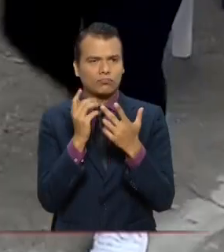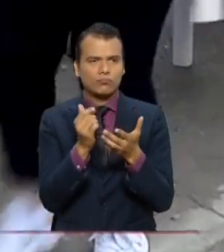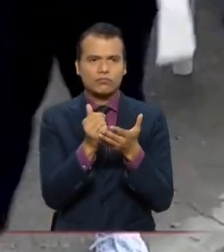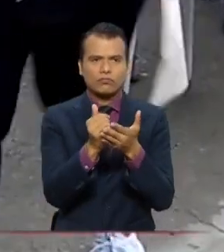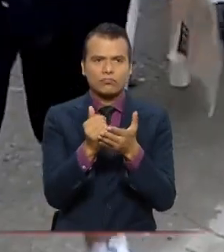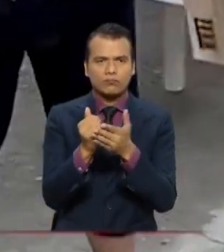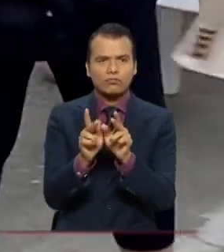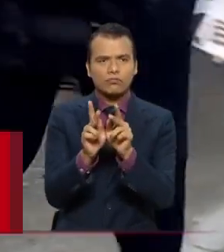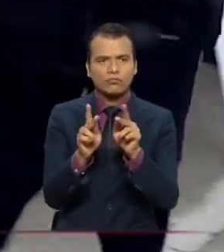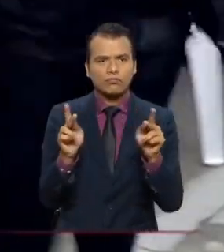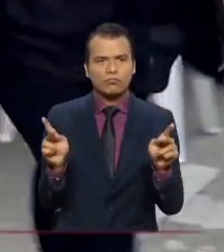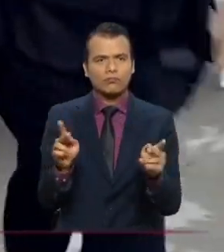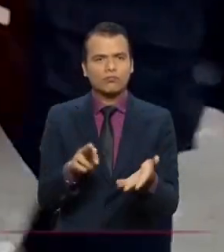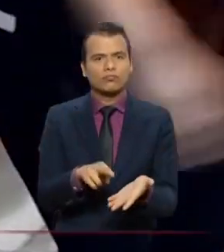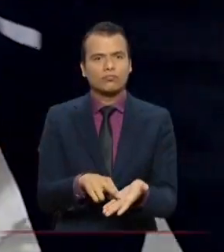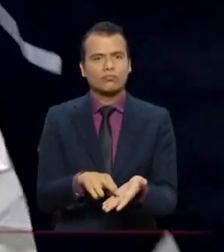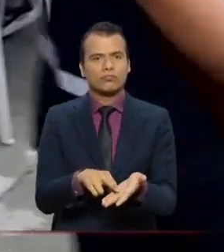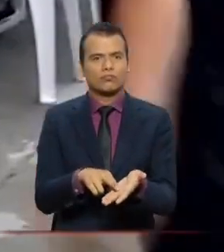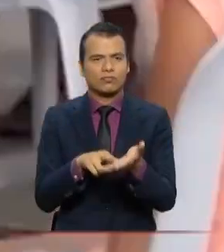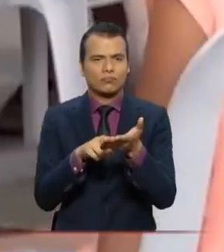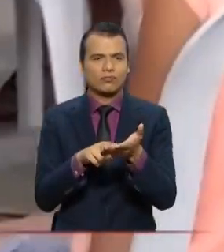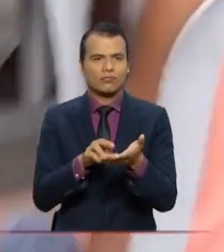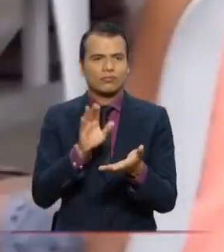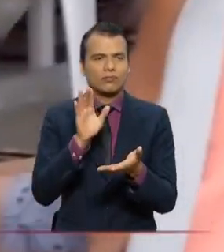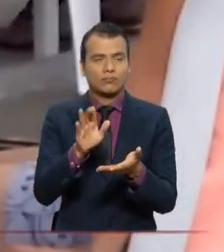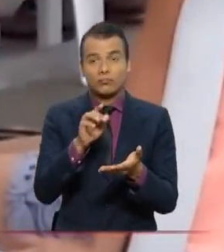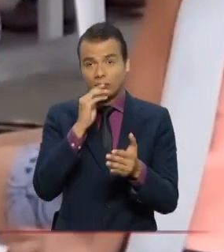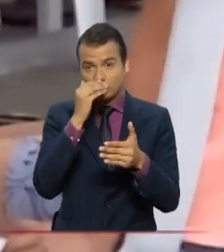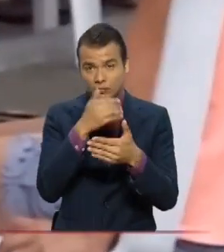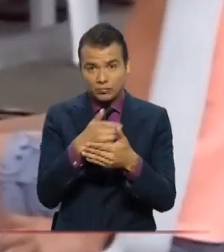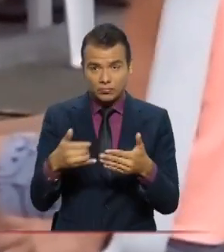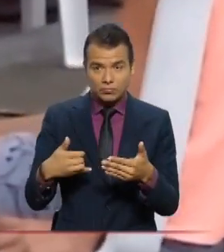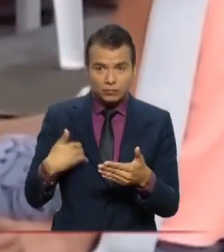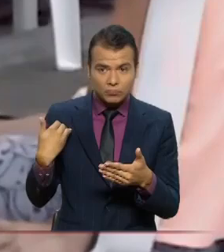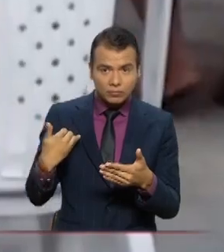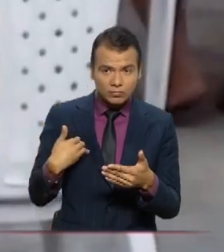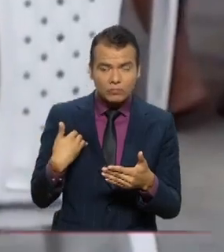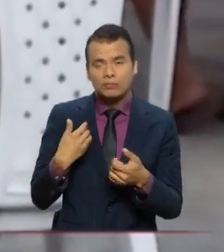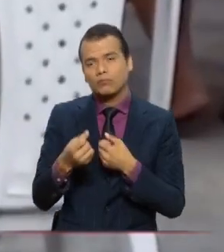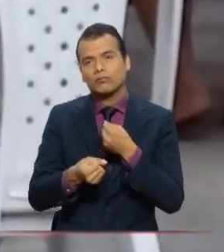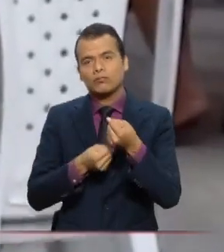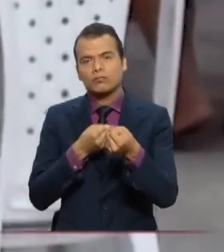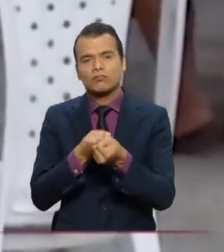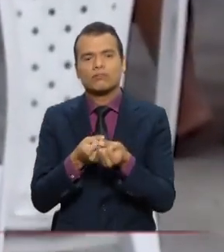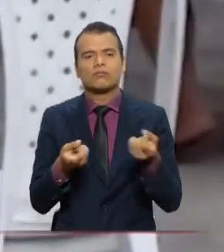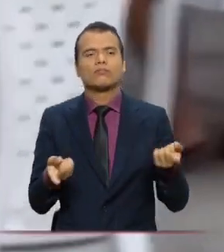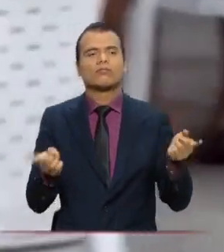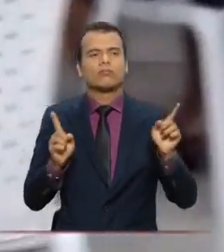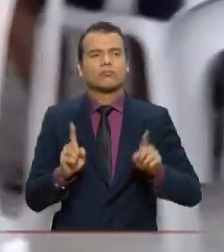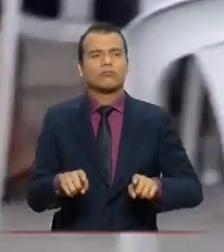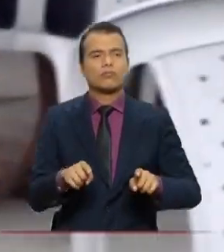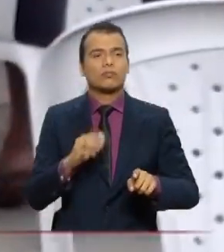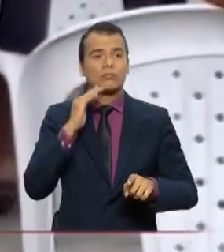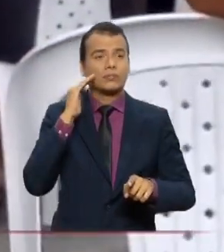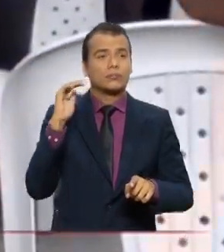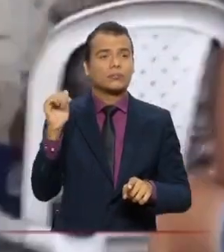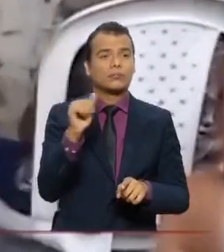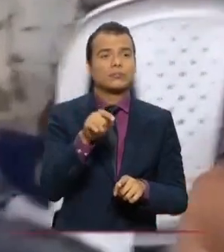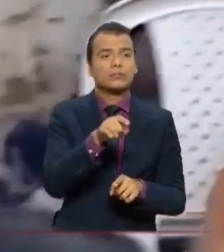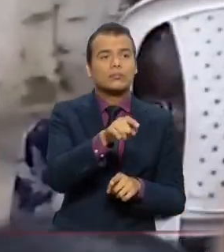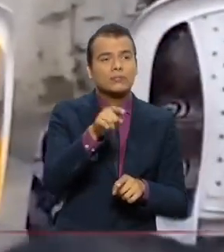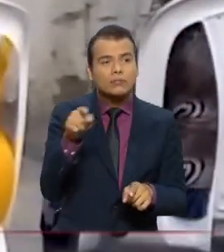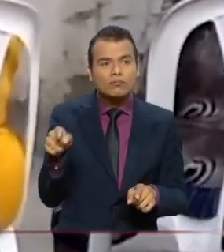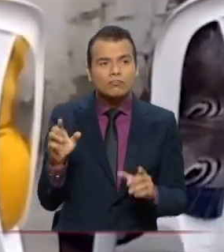y la restauración del niño, del joven y de la familia. El objetivo es llegar a la mujer desprotegida, a